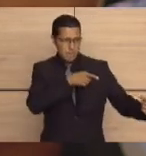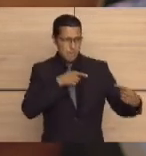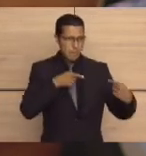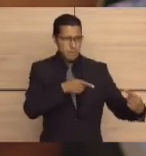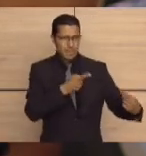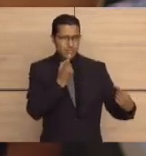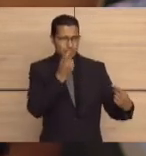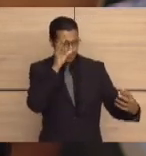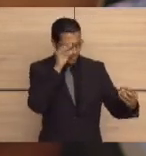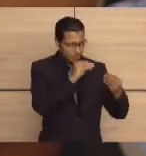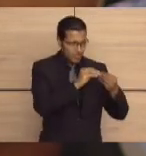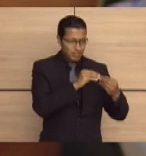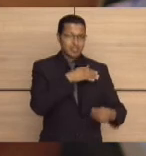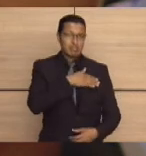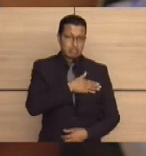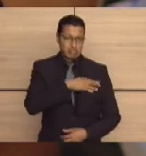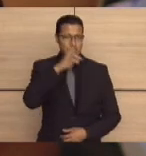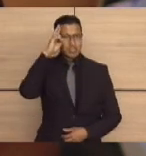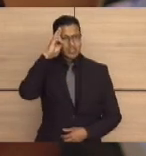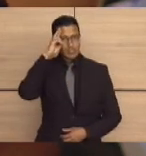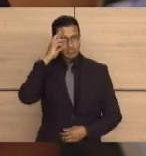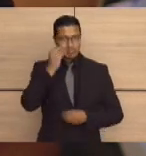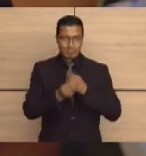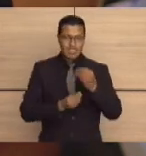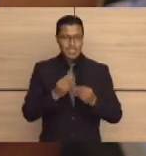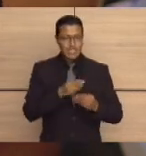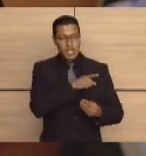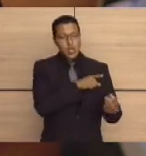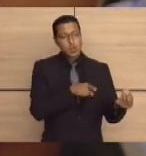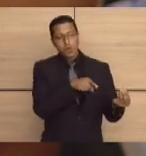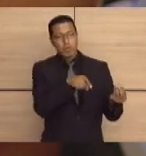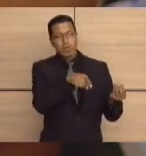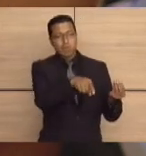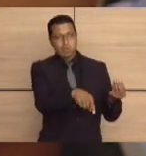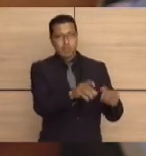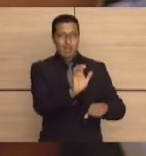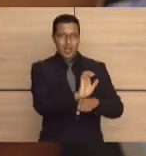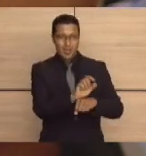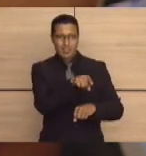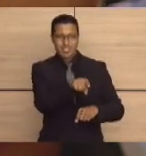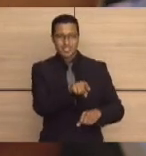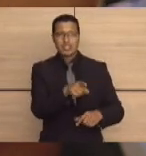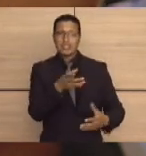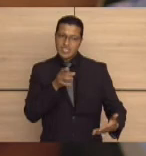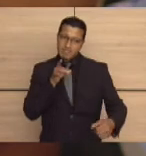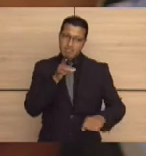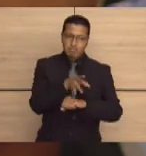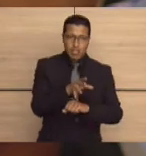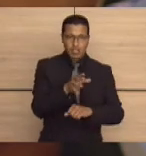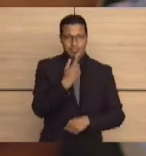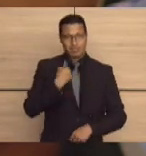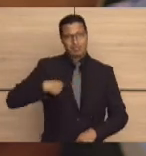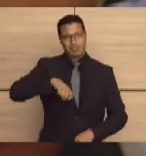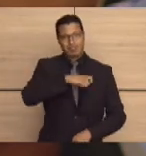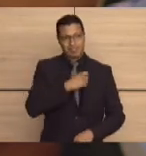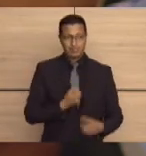síntesis. Bolívar tenía razón, había que llegar al Ecuador y había que derrotar a los españoles. Pero Agualongo tenía razón,